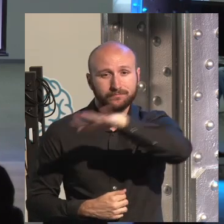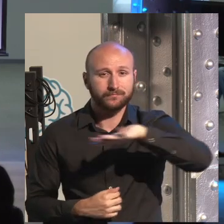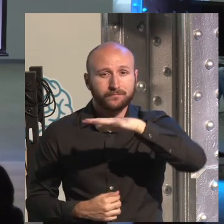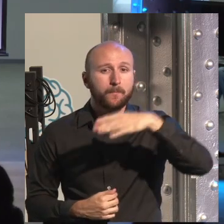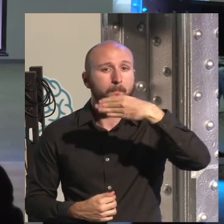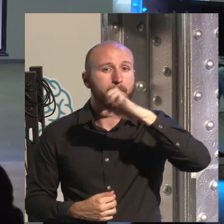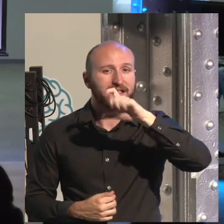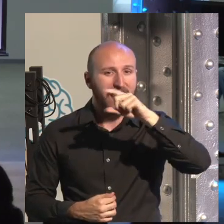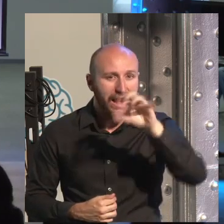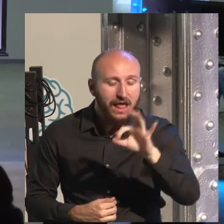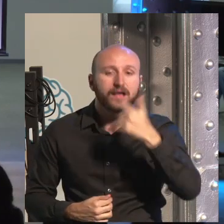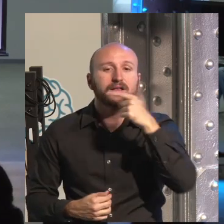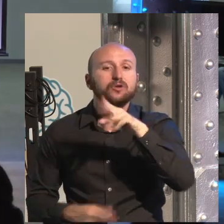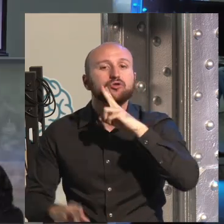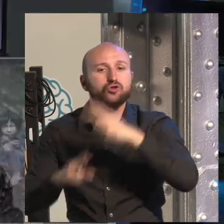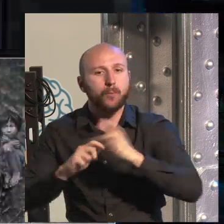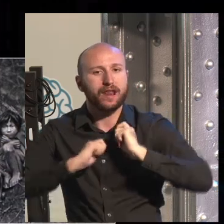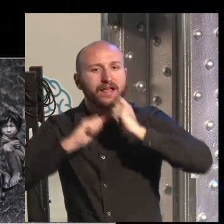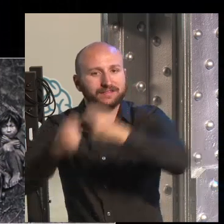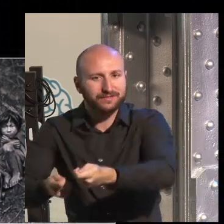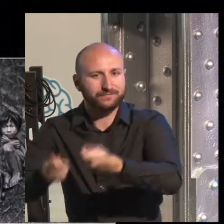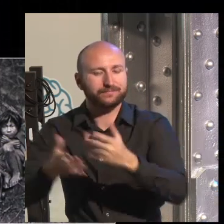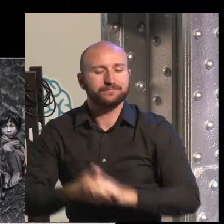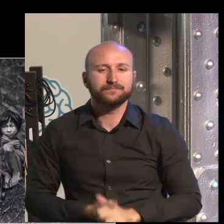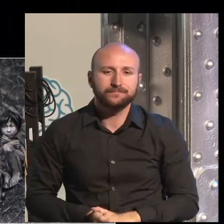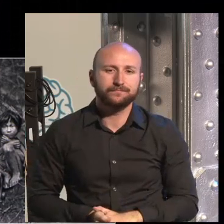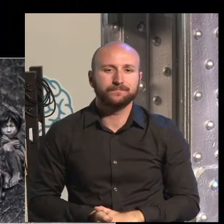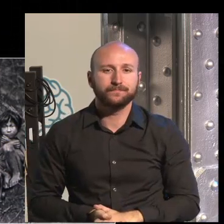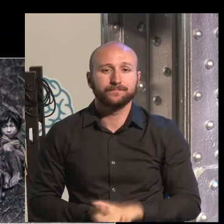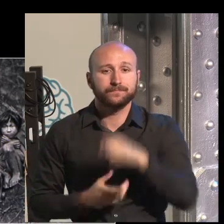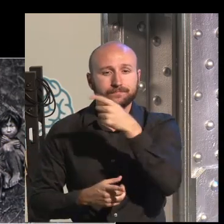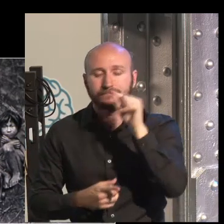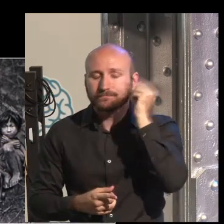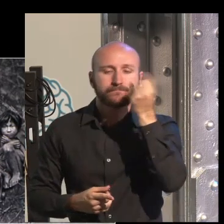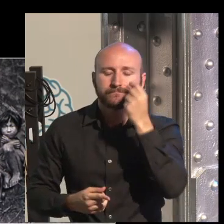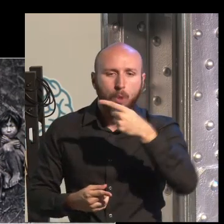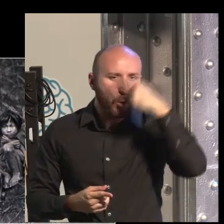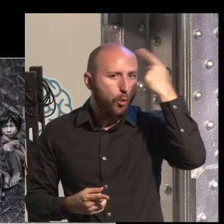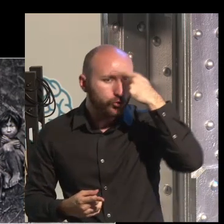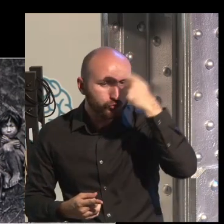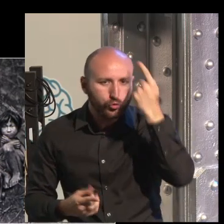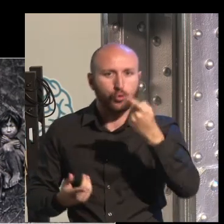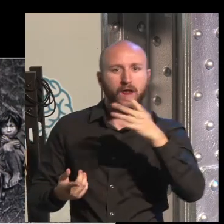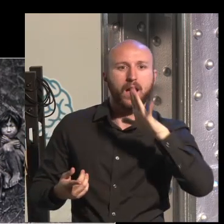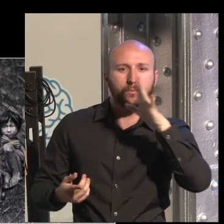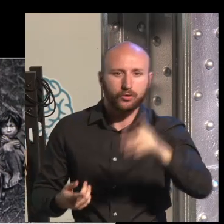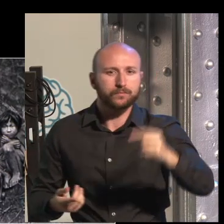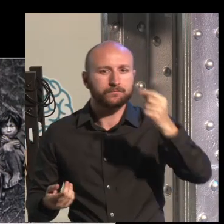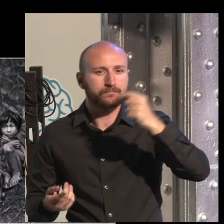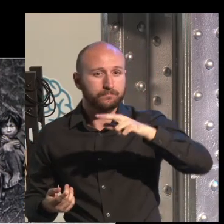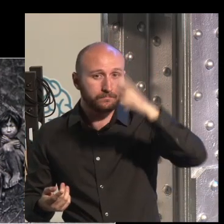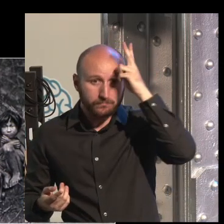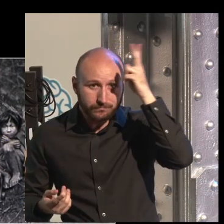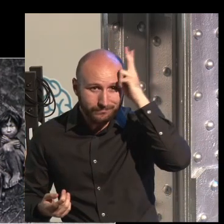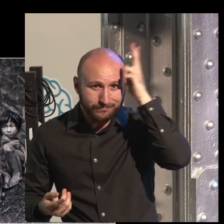el extremo que lleva el nombre del barco en el que navegó, a una cultura indígena que era la de